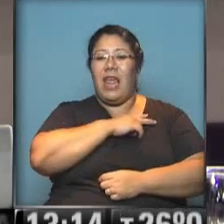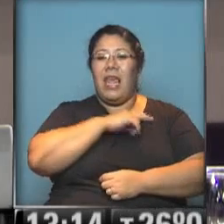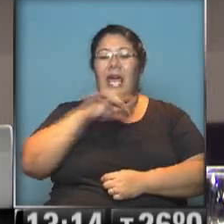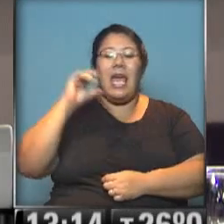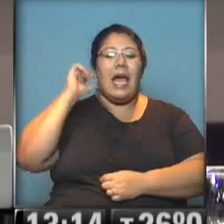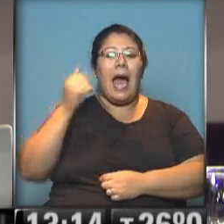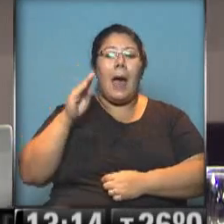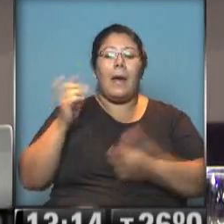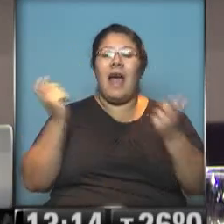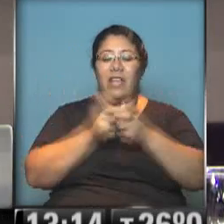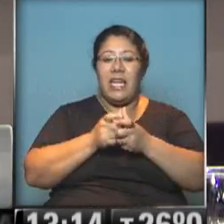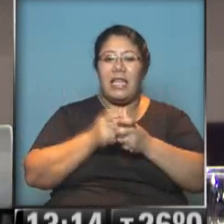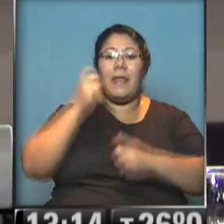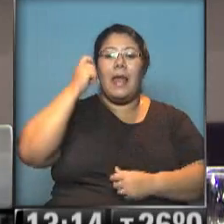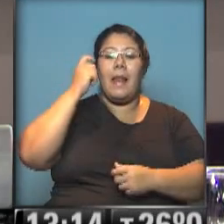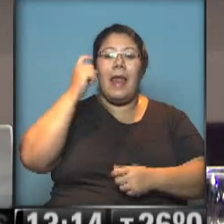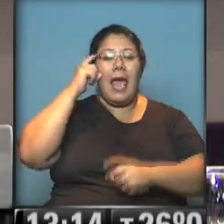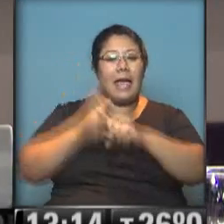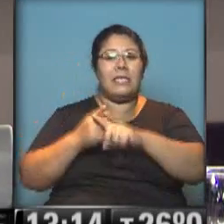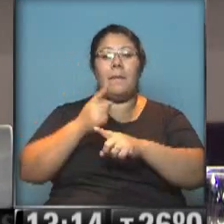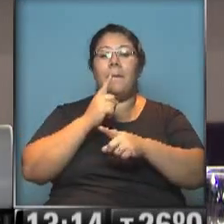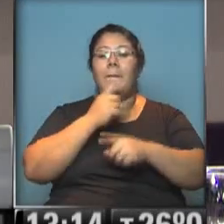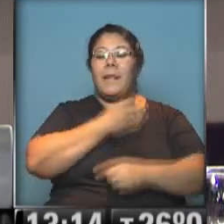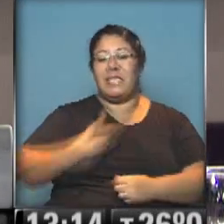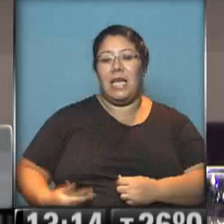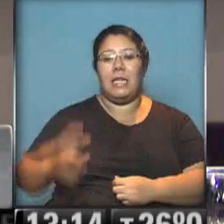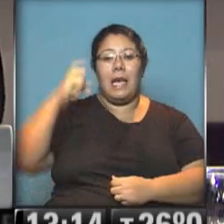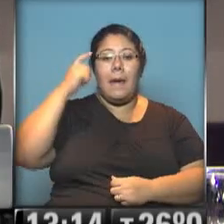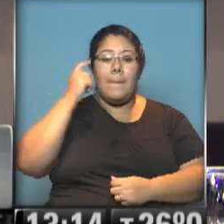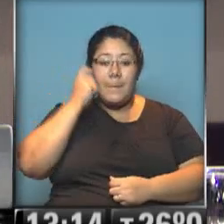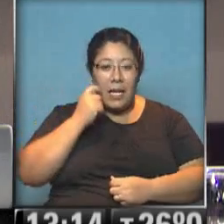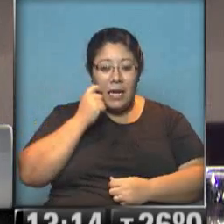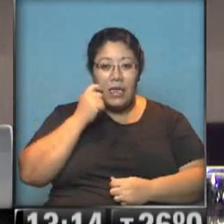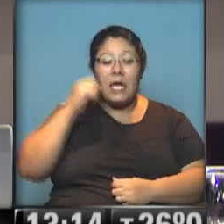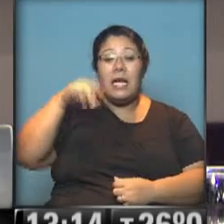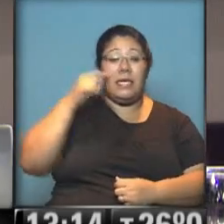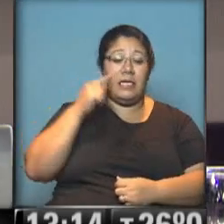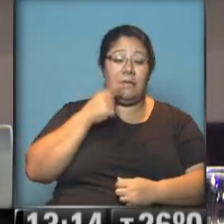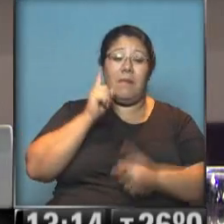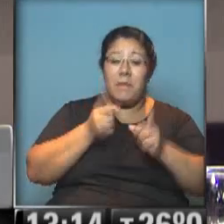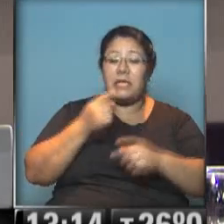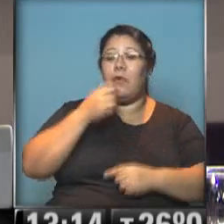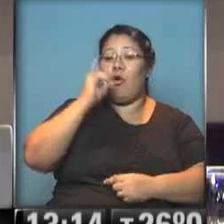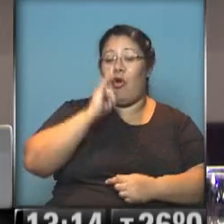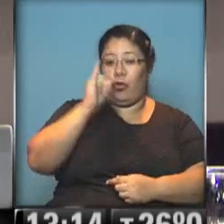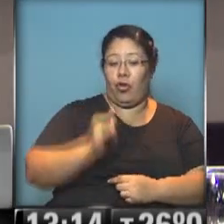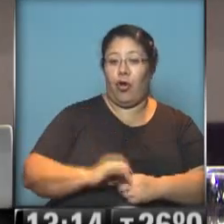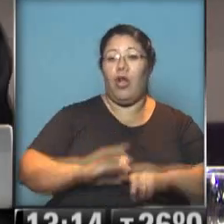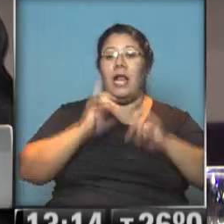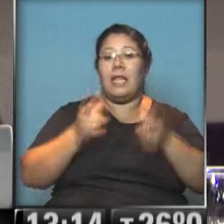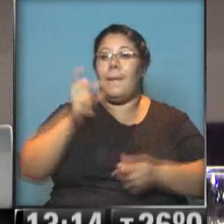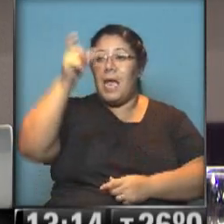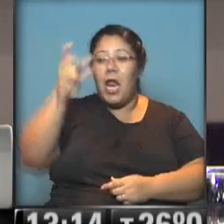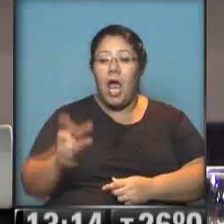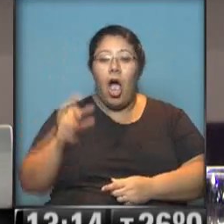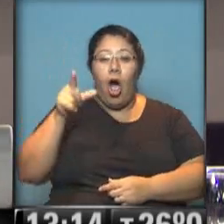si no me equivoco si lo sacó del medio de la causa descubrimiento sea misma mismo lo dijo es la persona que también organizó esta marcha